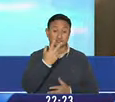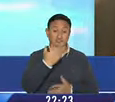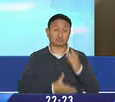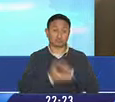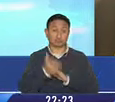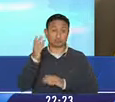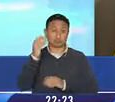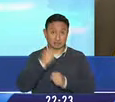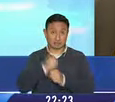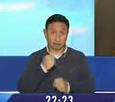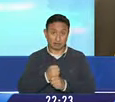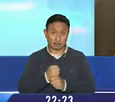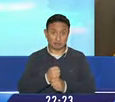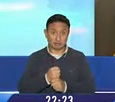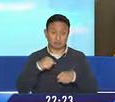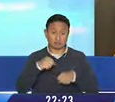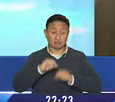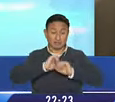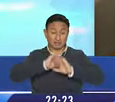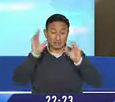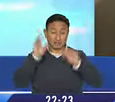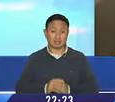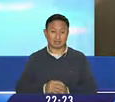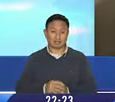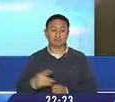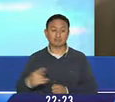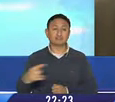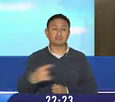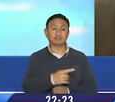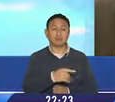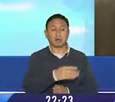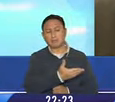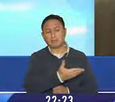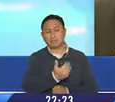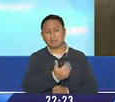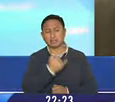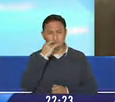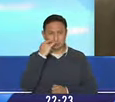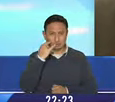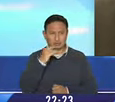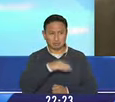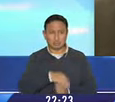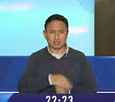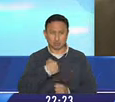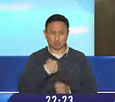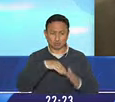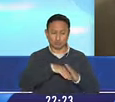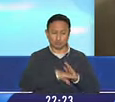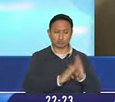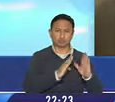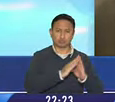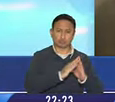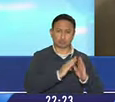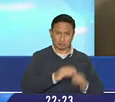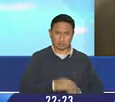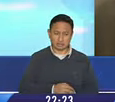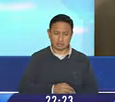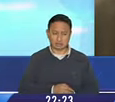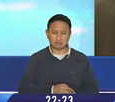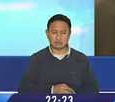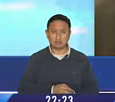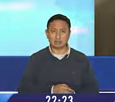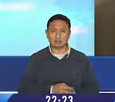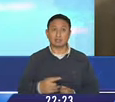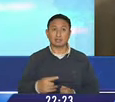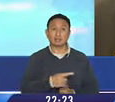su trabajo, que era en horas de la mañana, les intenta convencer a los niños de que les haga ingresar a su vivienda y